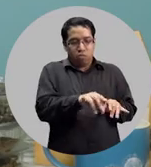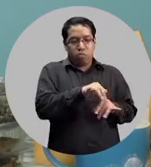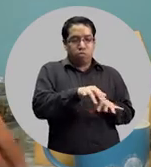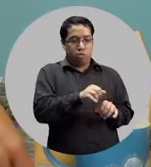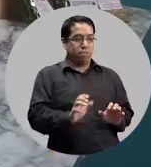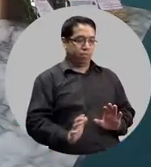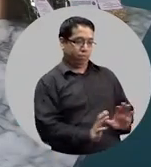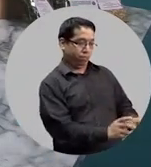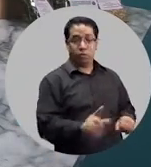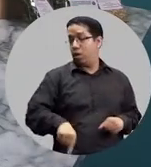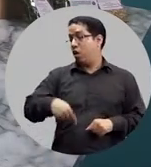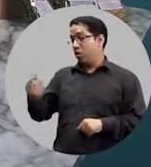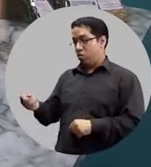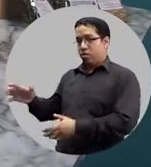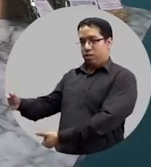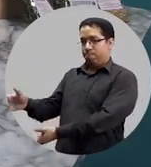reposó bastante tiempo.